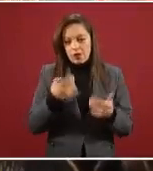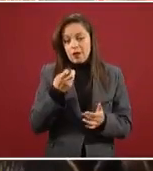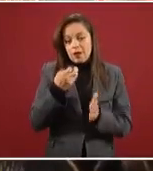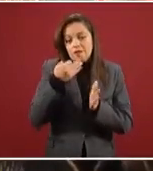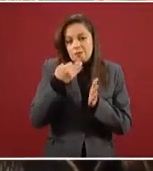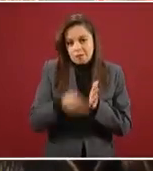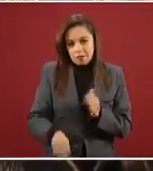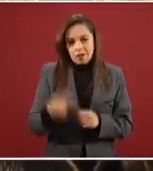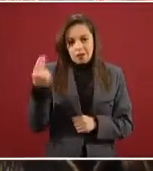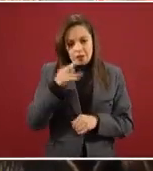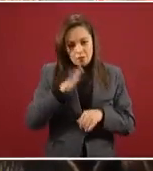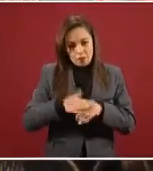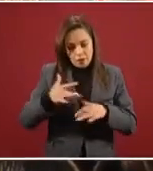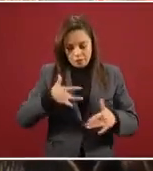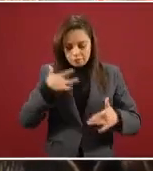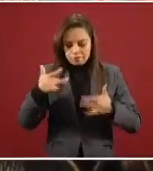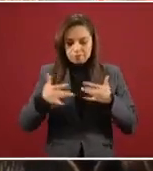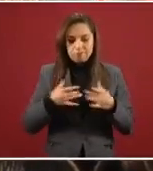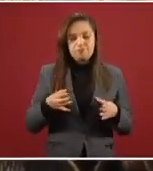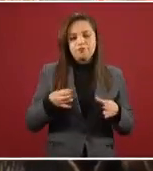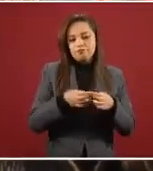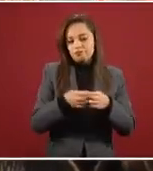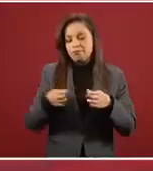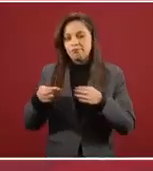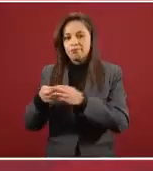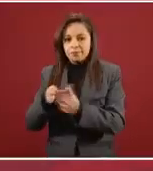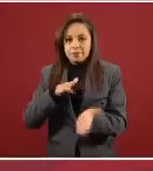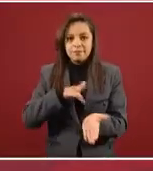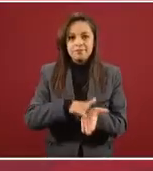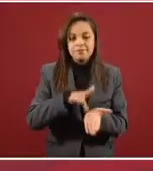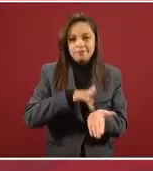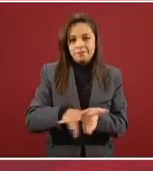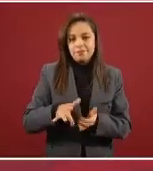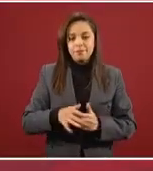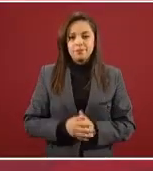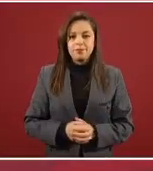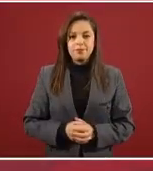solidarios. Ahí queda eso. Muy bien, abrimos.